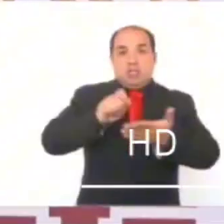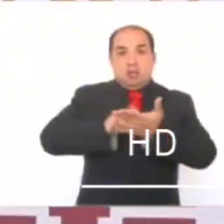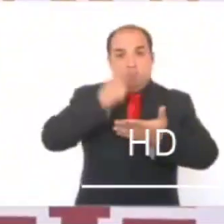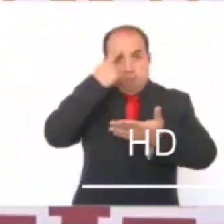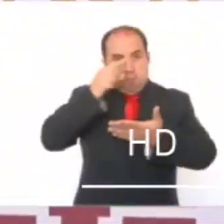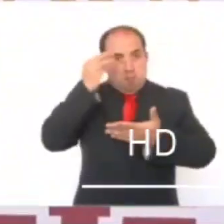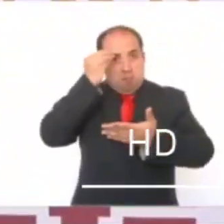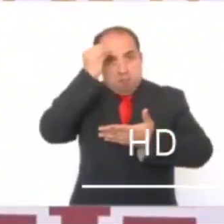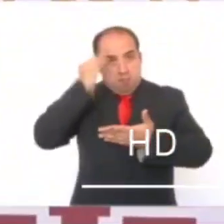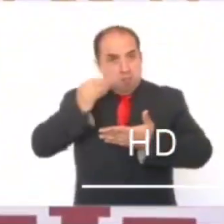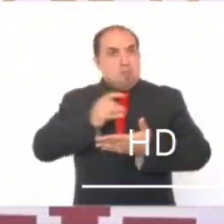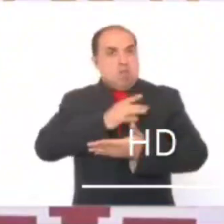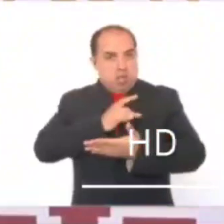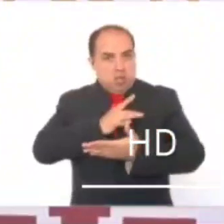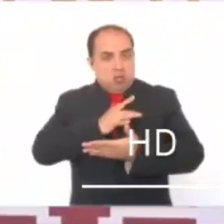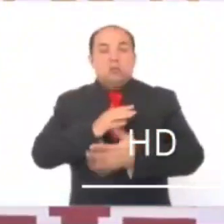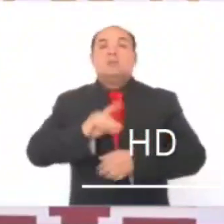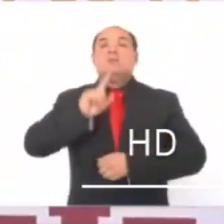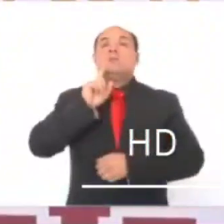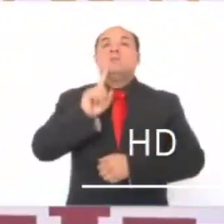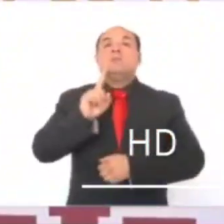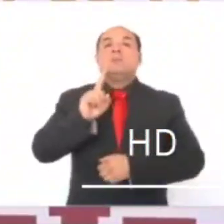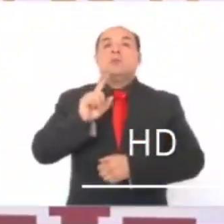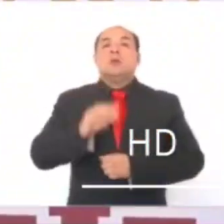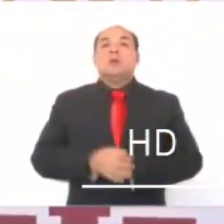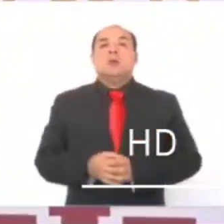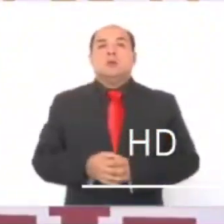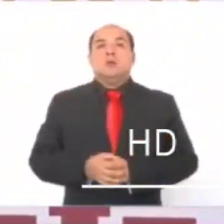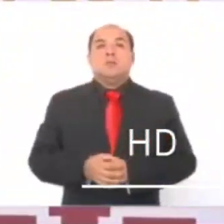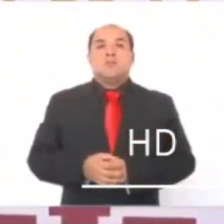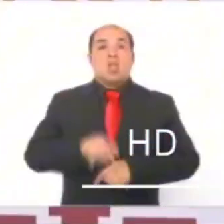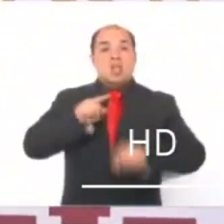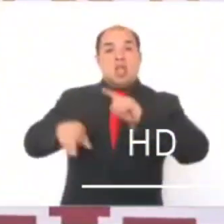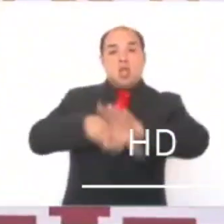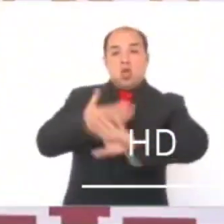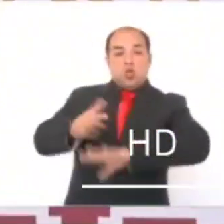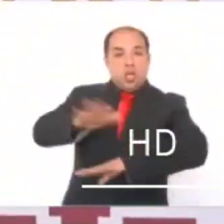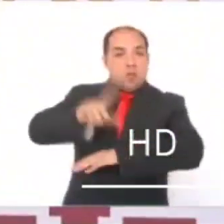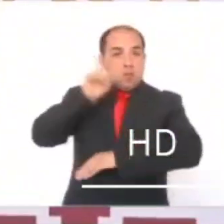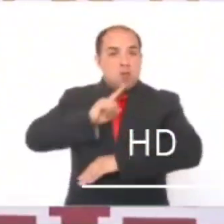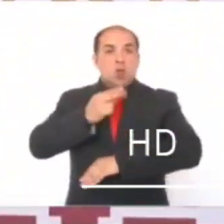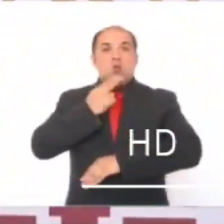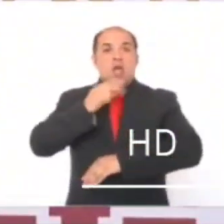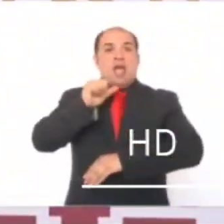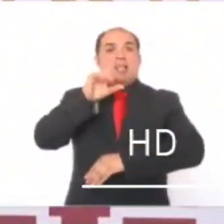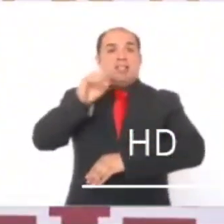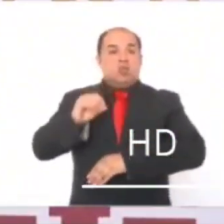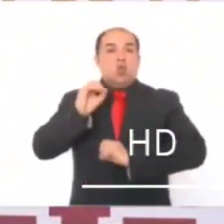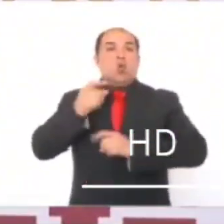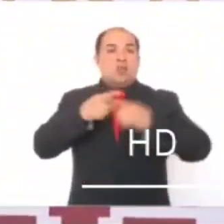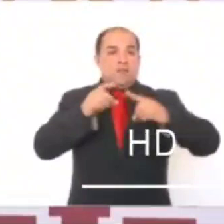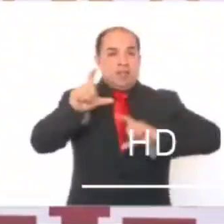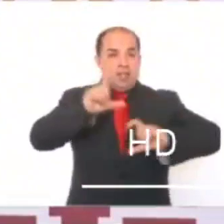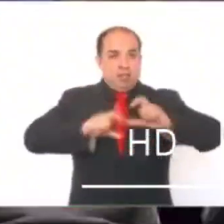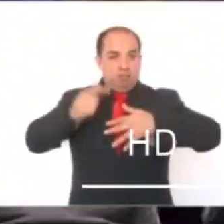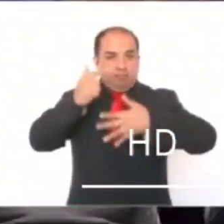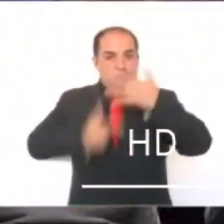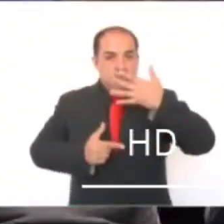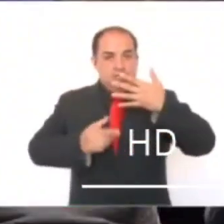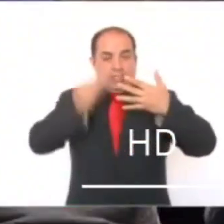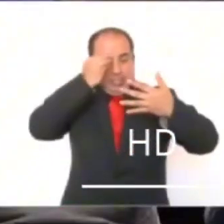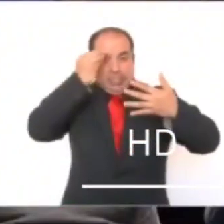terror. Pero si los ataques contra mujeres con ácido y otras sustancias eran